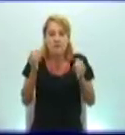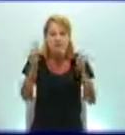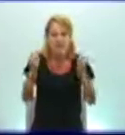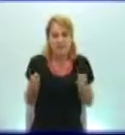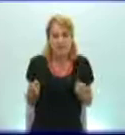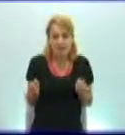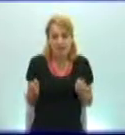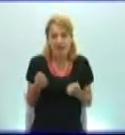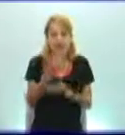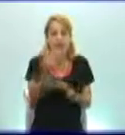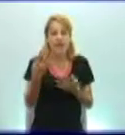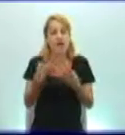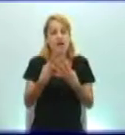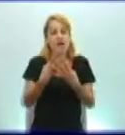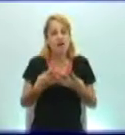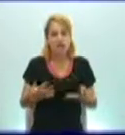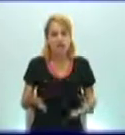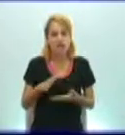suelo.